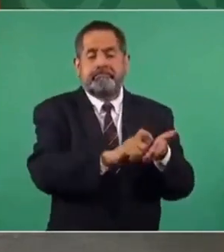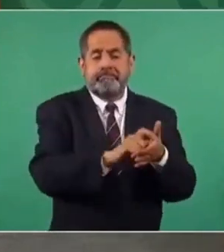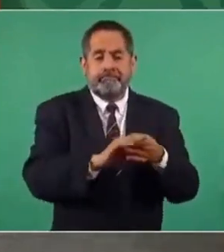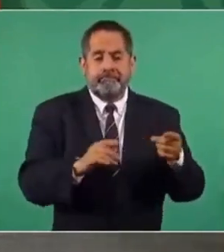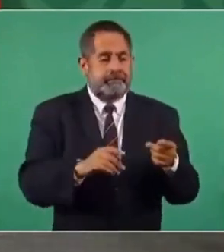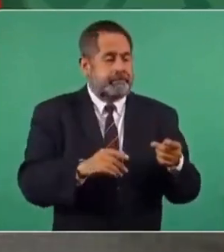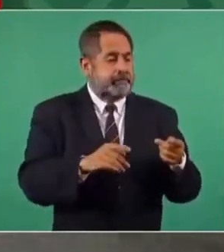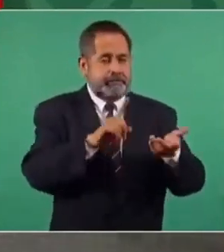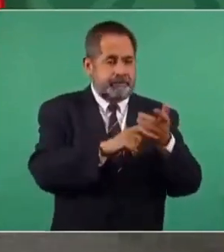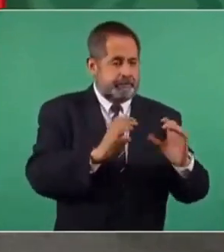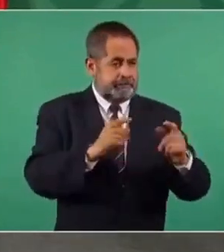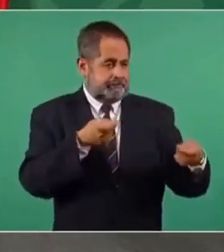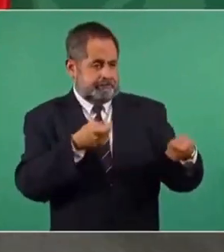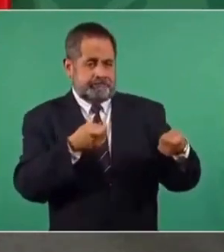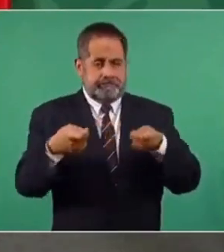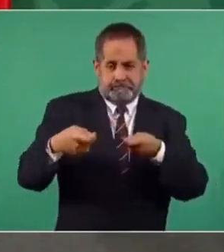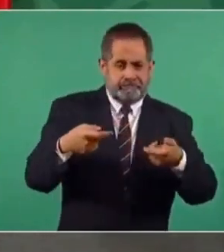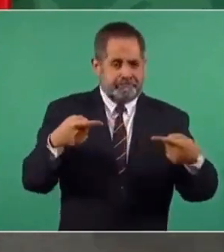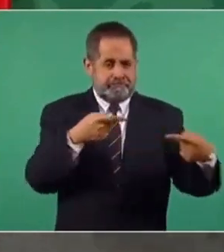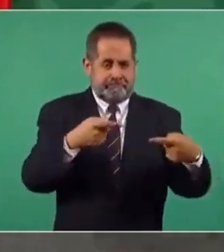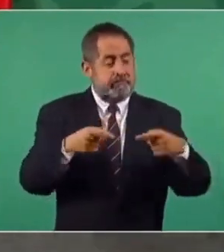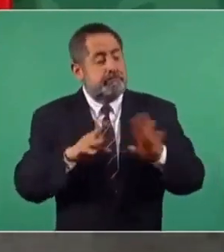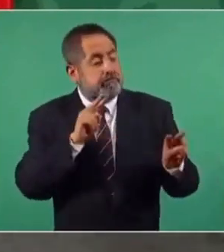se regula con la prensa. Apúntele bien.